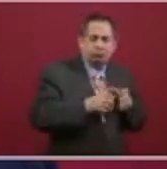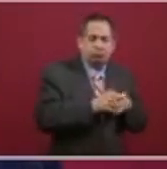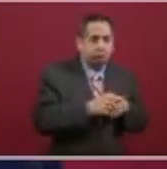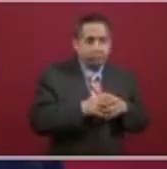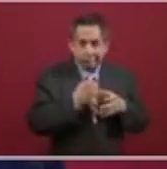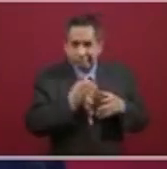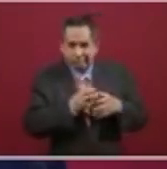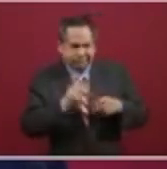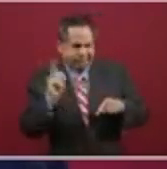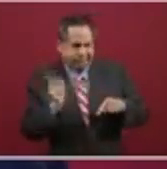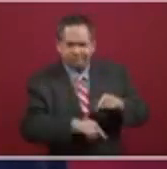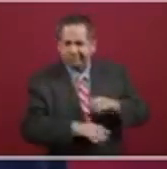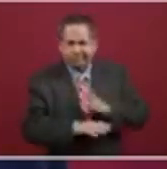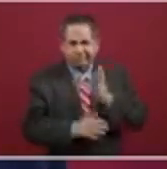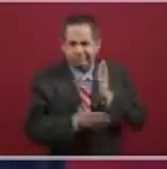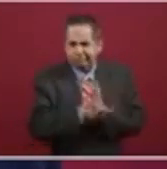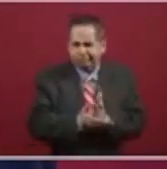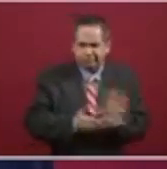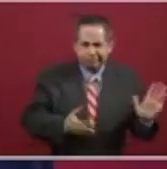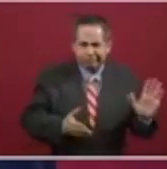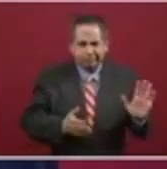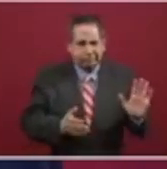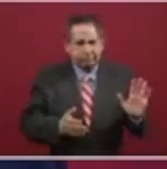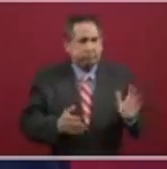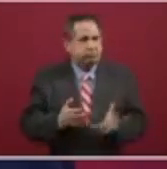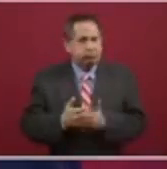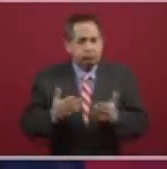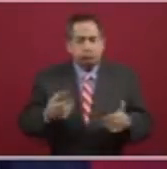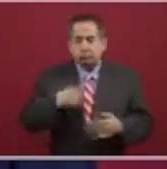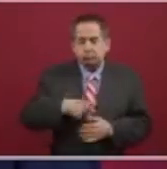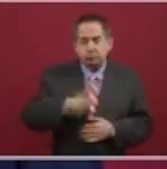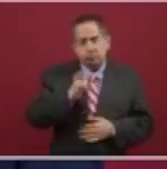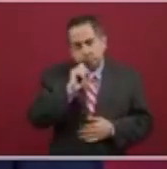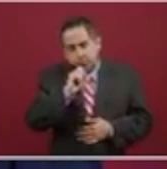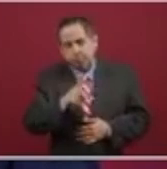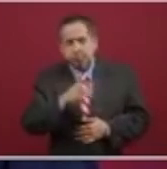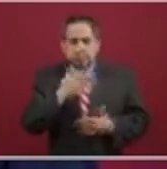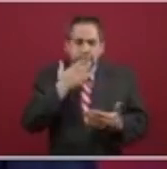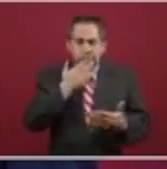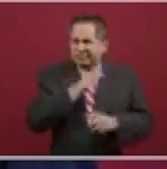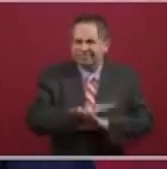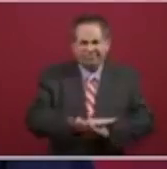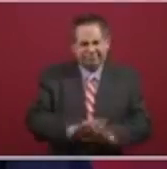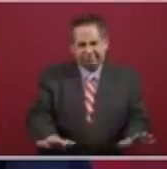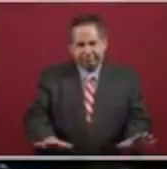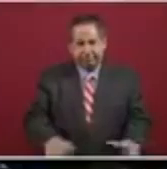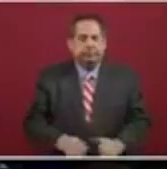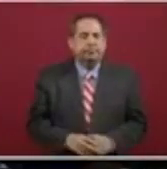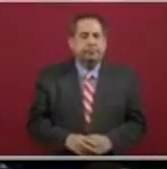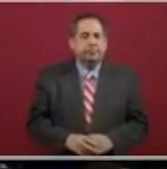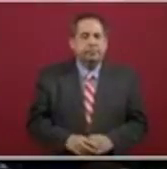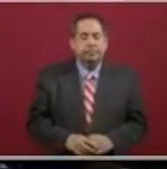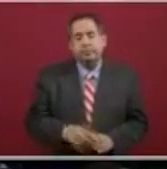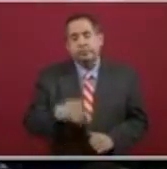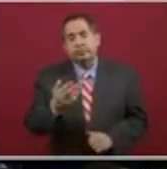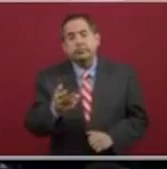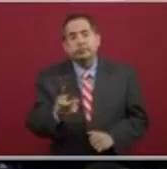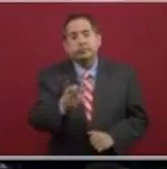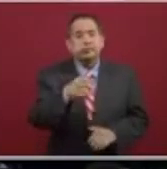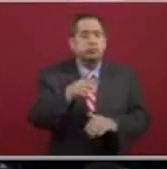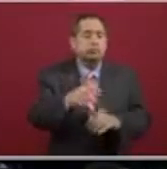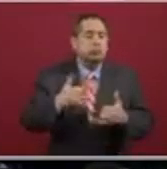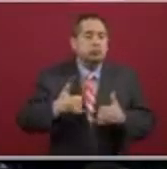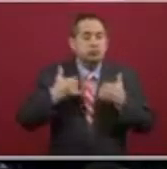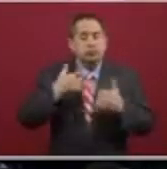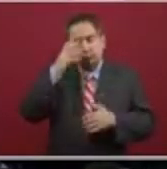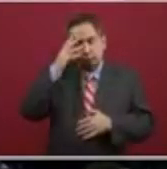atrás, porque no vamos a dar tregua completamente. Y respecto al programa de Jóvenes Construyendo el